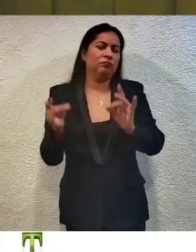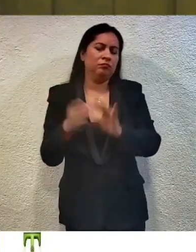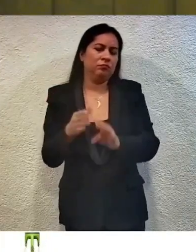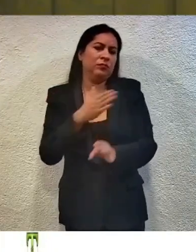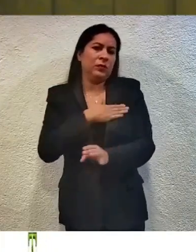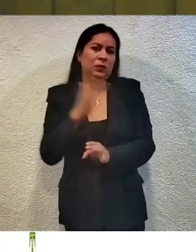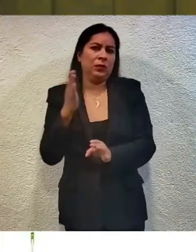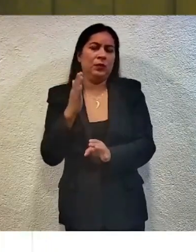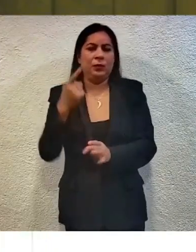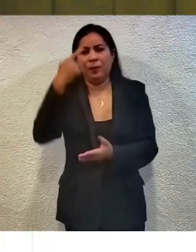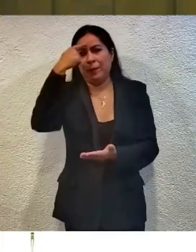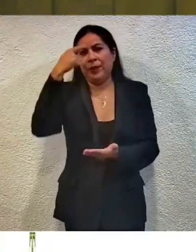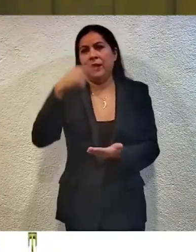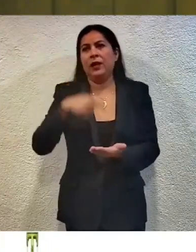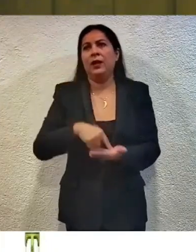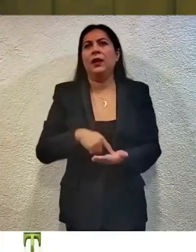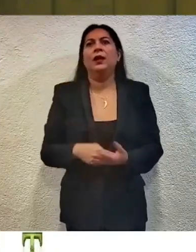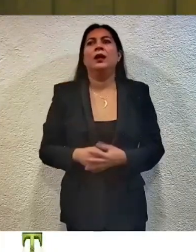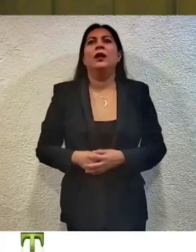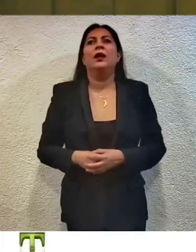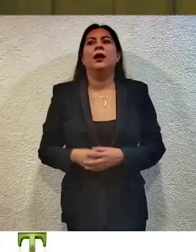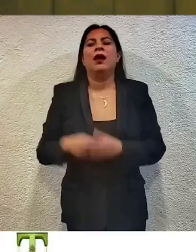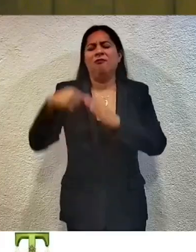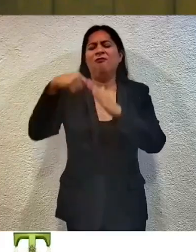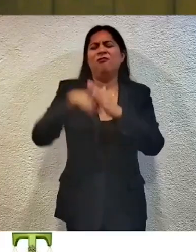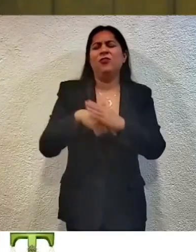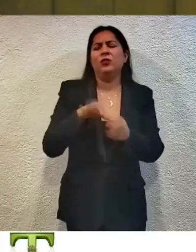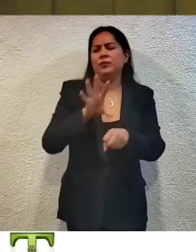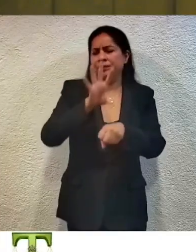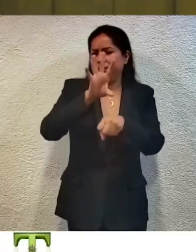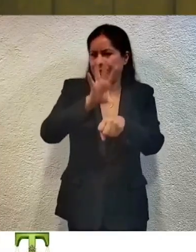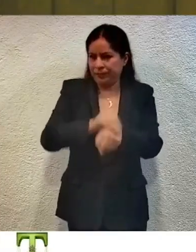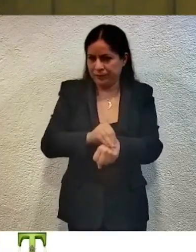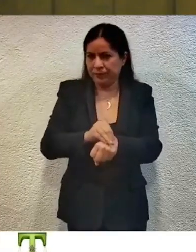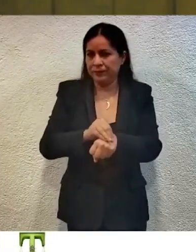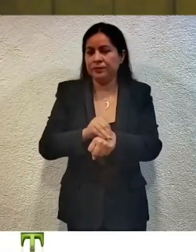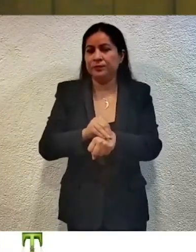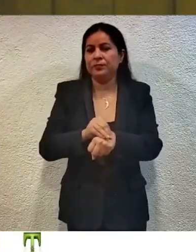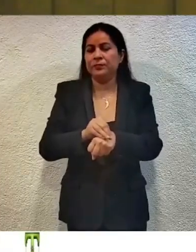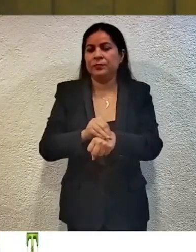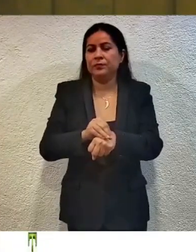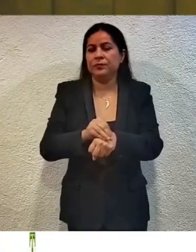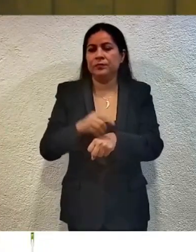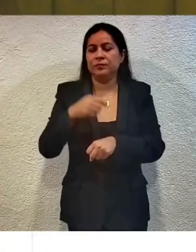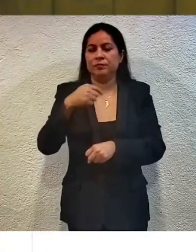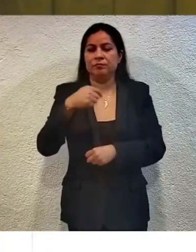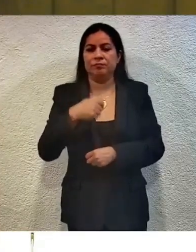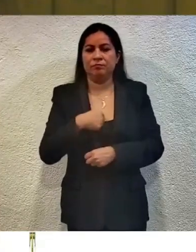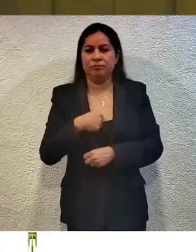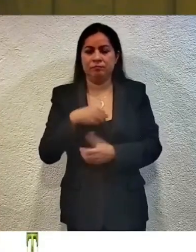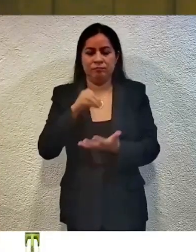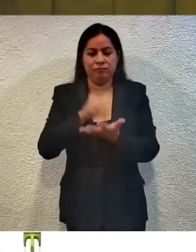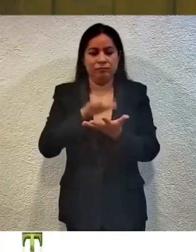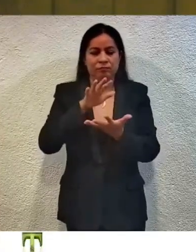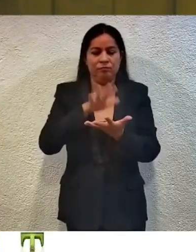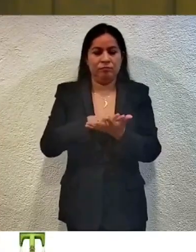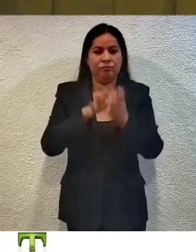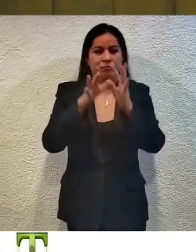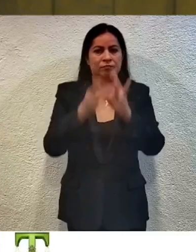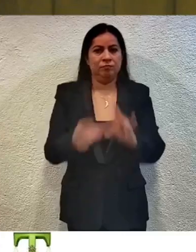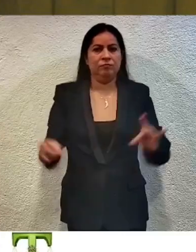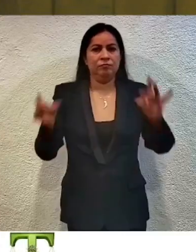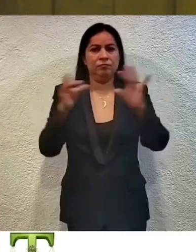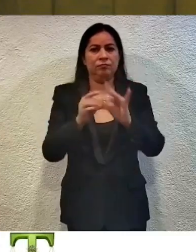para entrar a fondo, si me permiten, voy a establecer con precisión